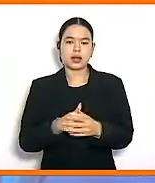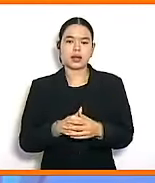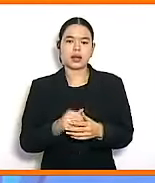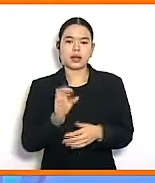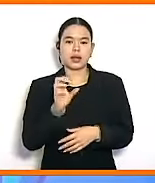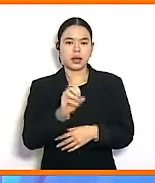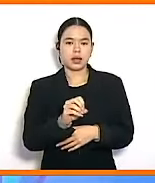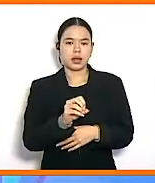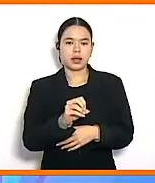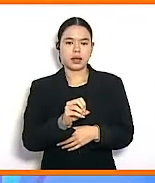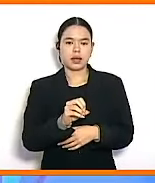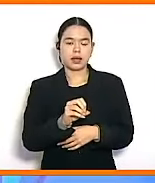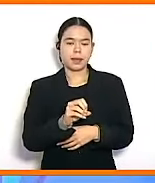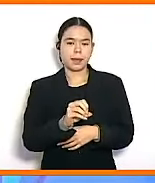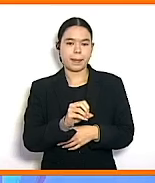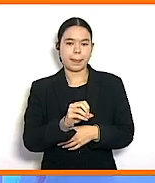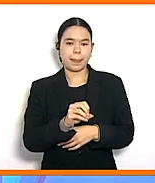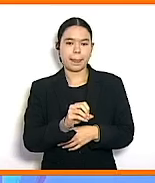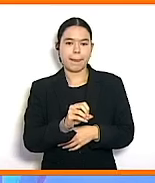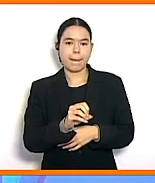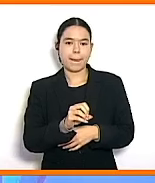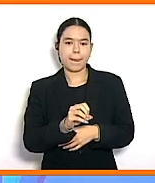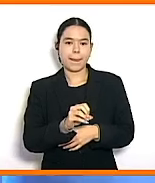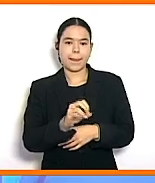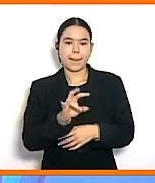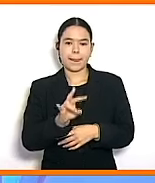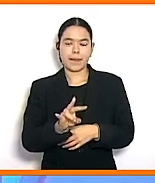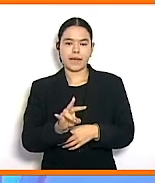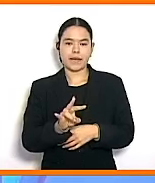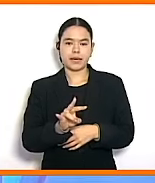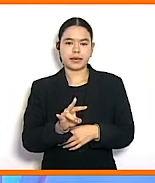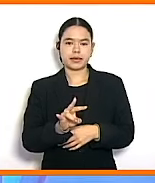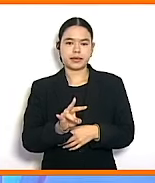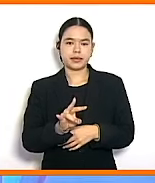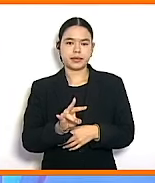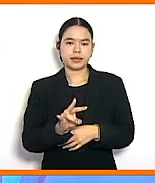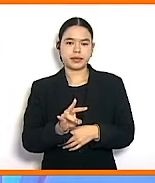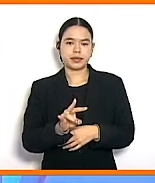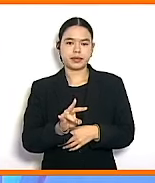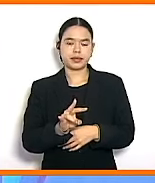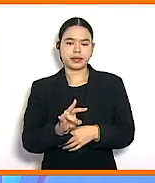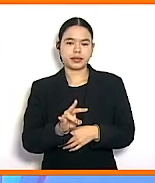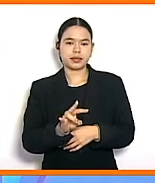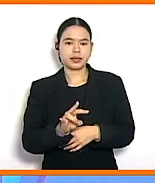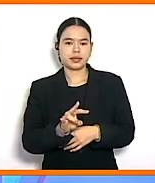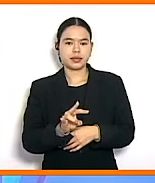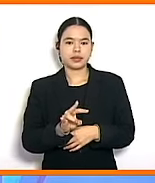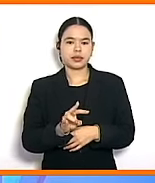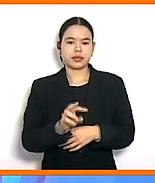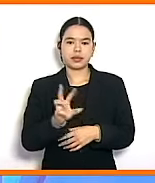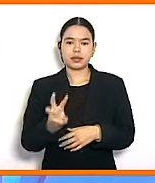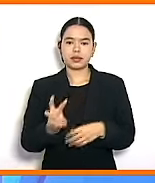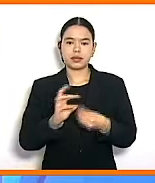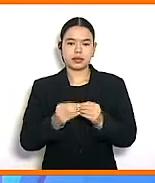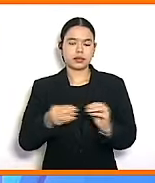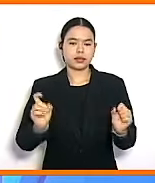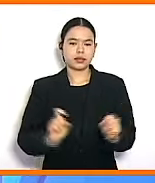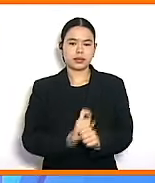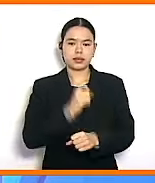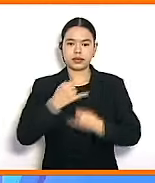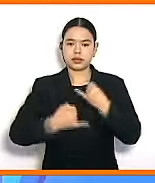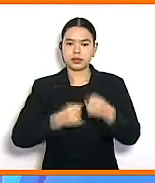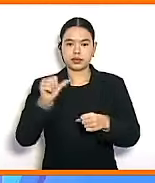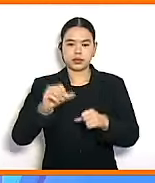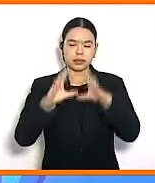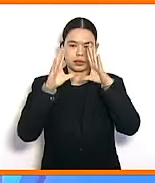0, segundo dígito, el 7, tercer y decisivo dígito favorecido, y este es el 6. El número favorecido para